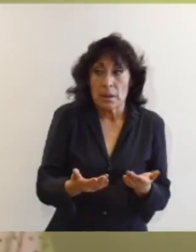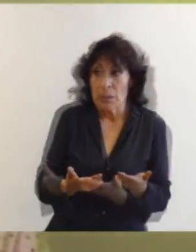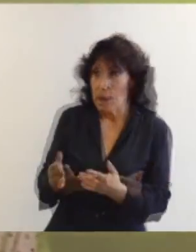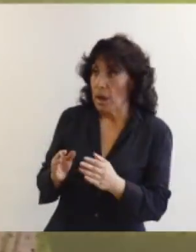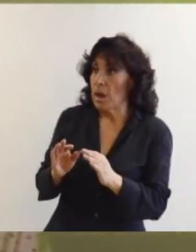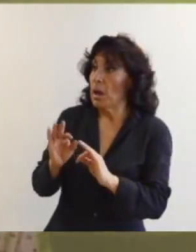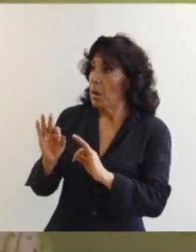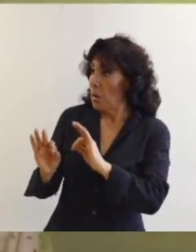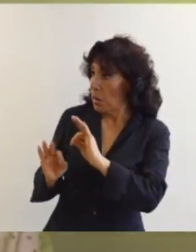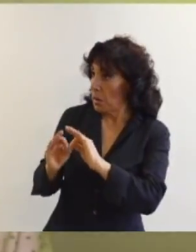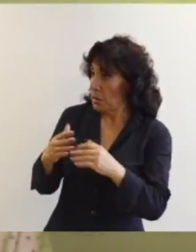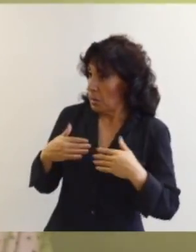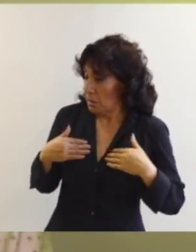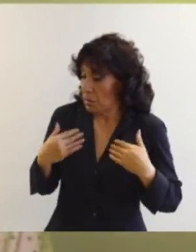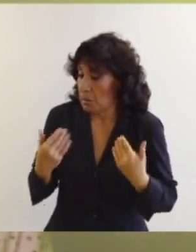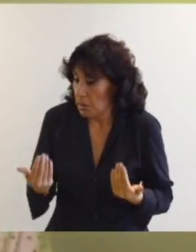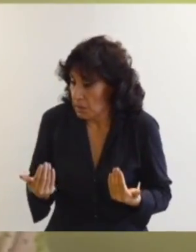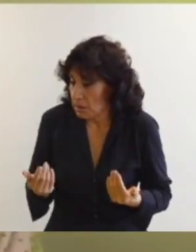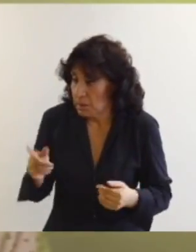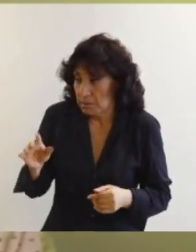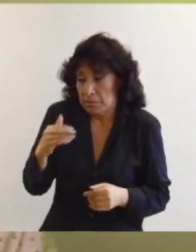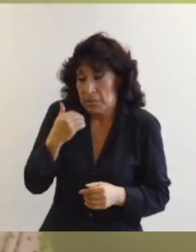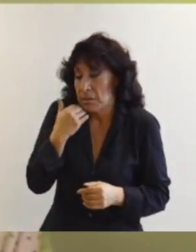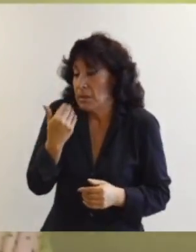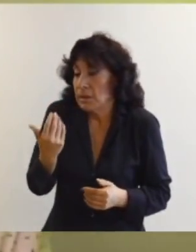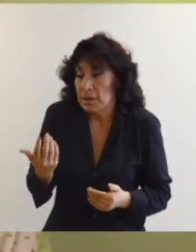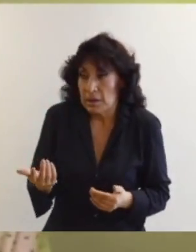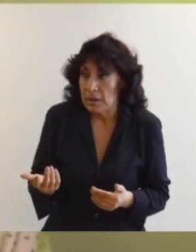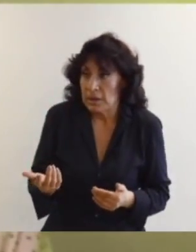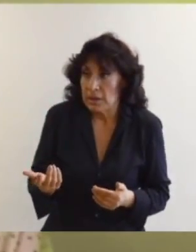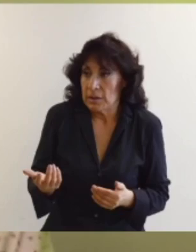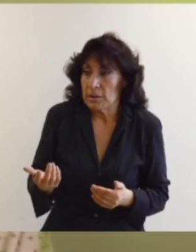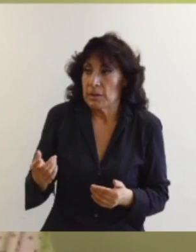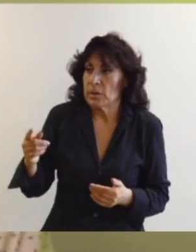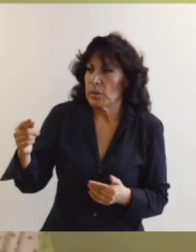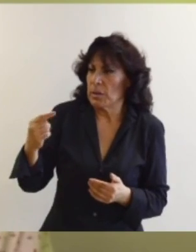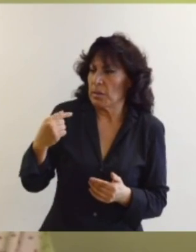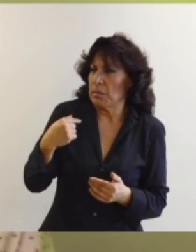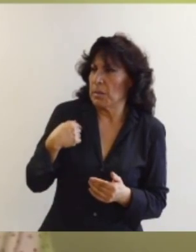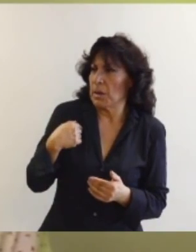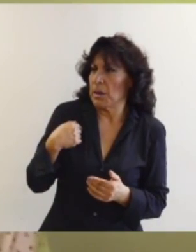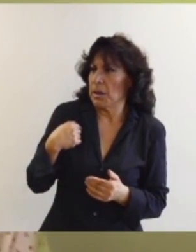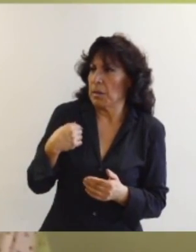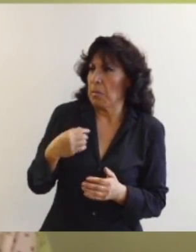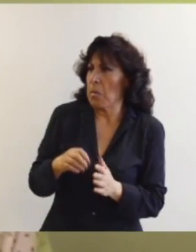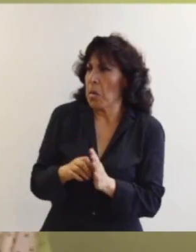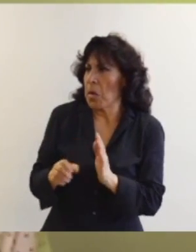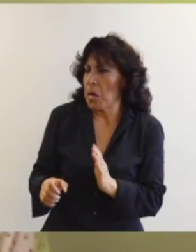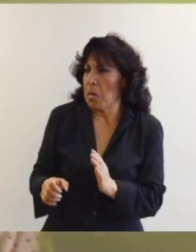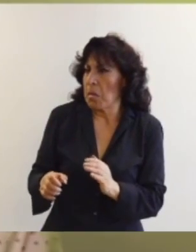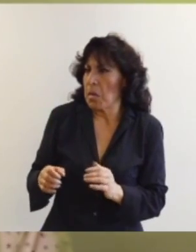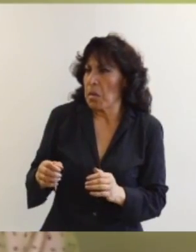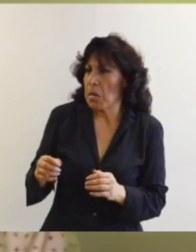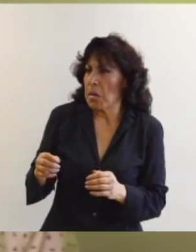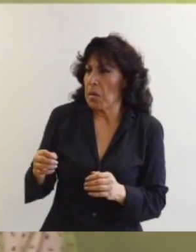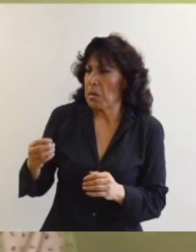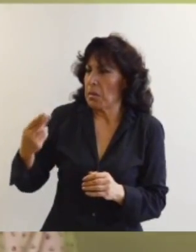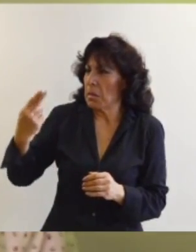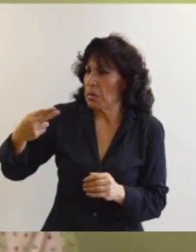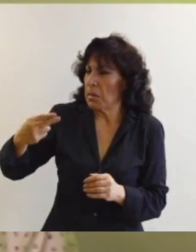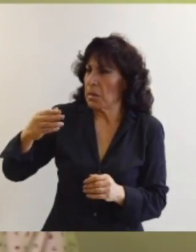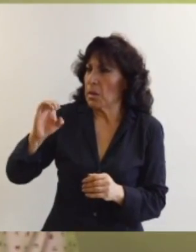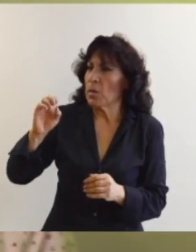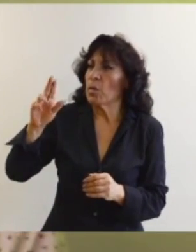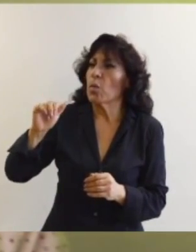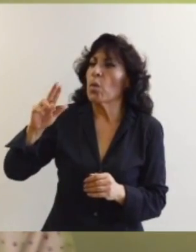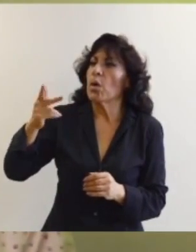Ah, ¿nos tuteamos? Como quieras. Puedes, por ejemplo, llamarme